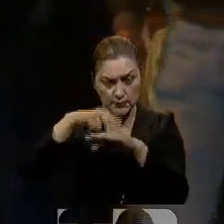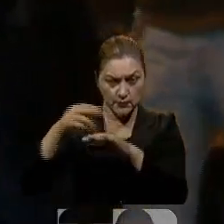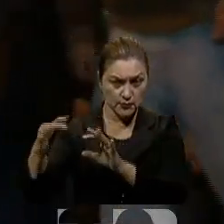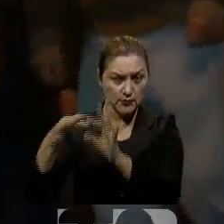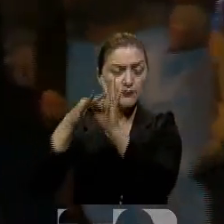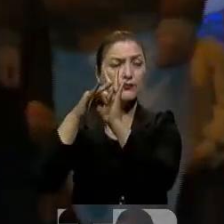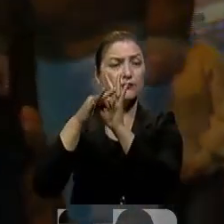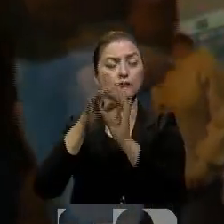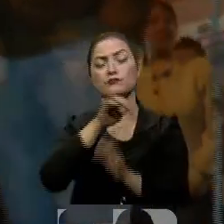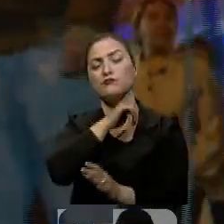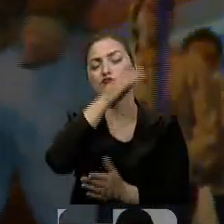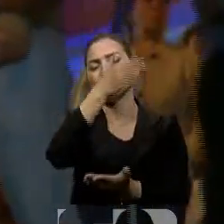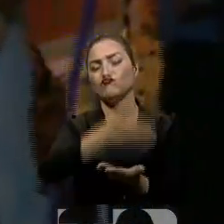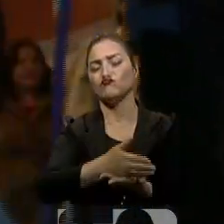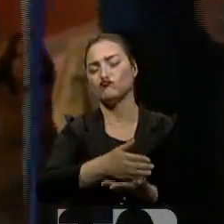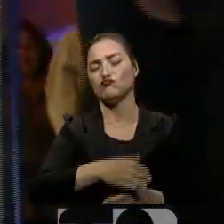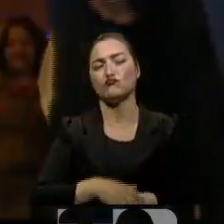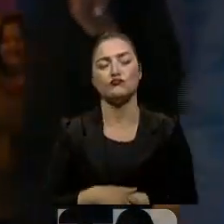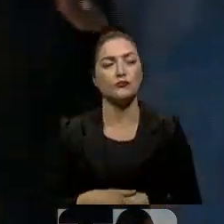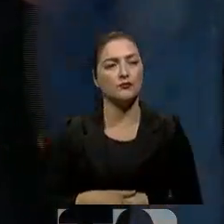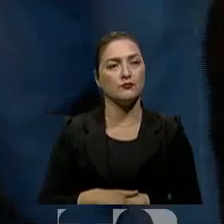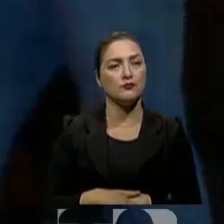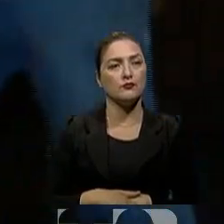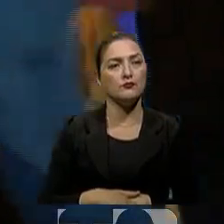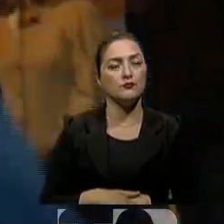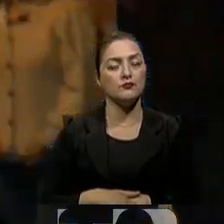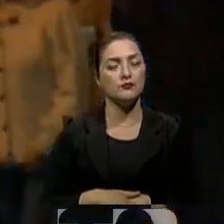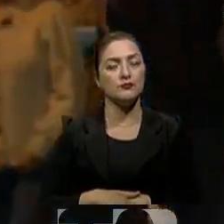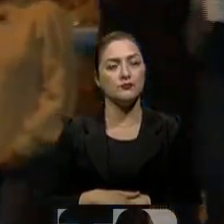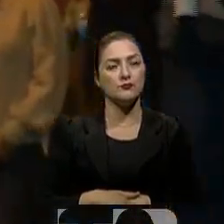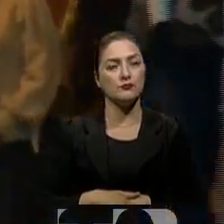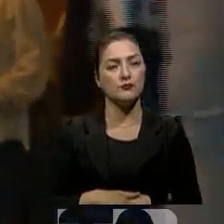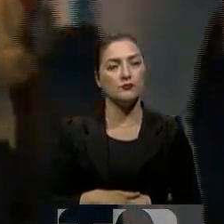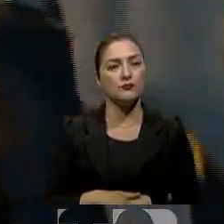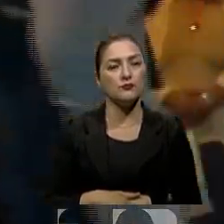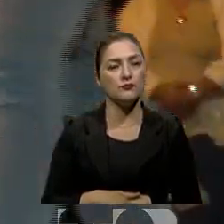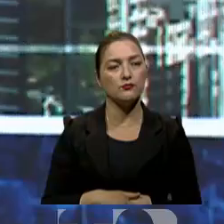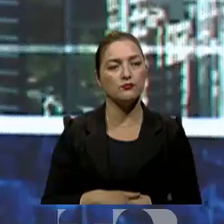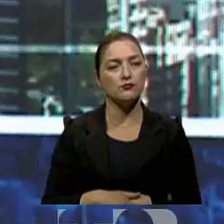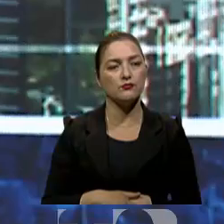lo que frenará los hechos delictivos en ese sector.